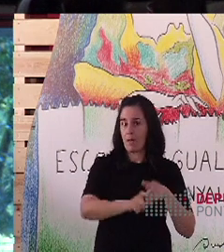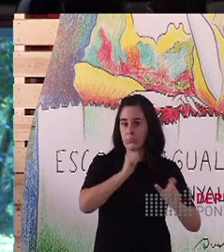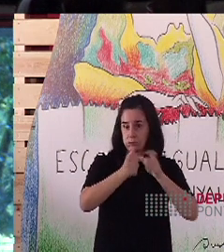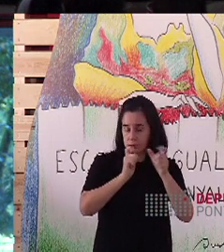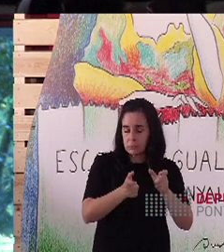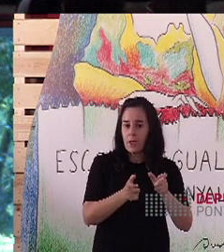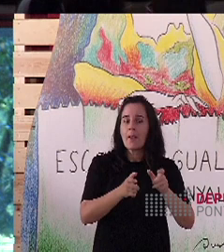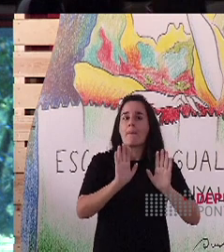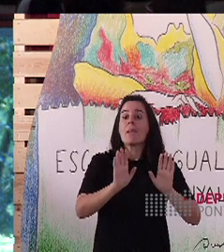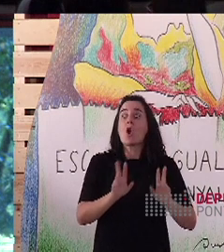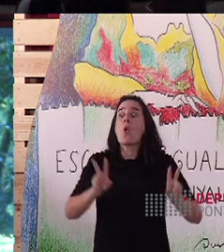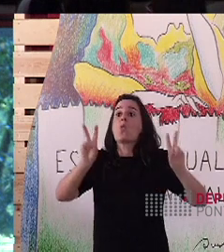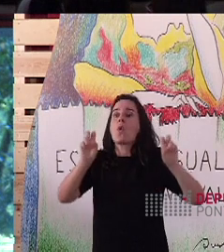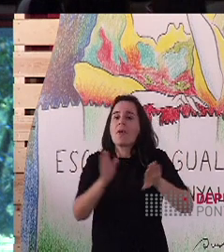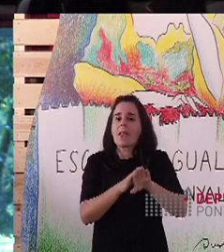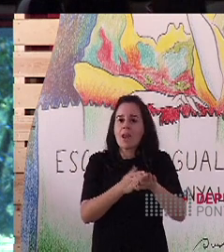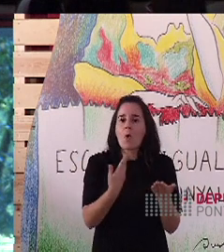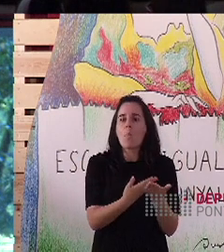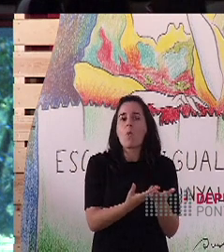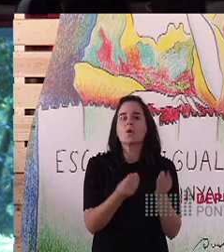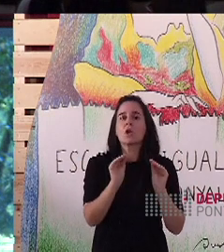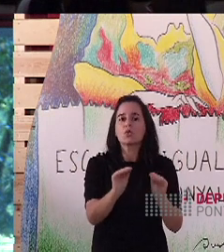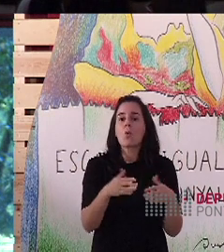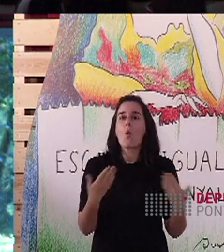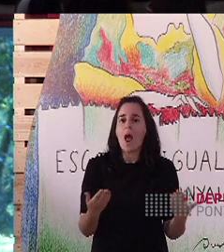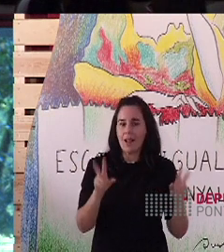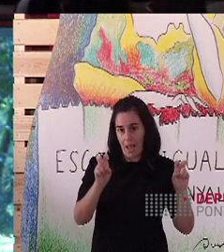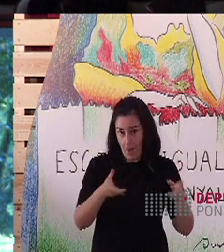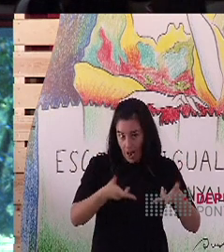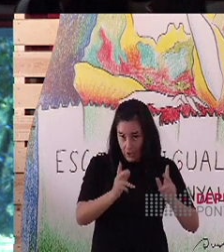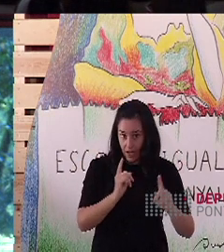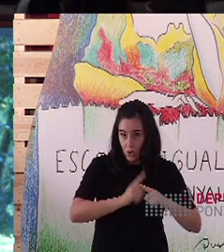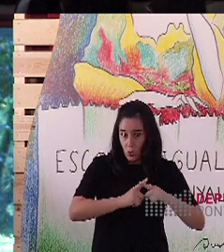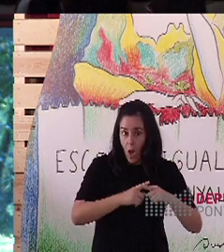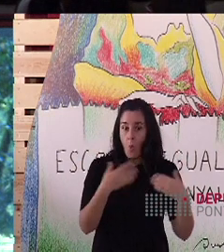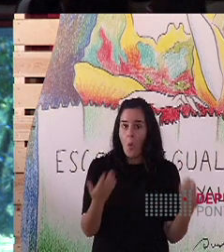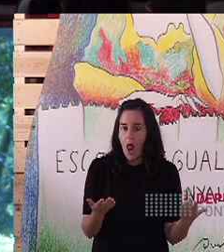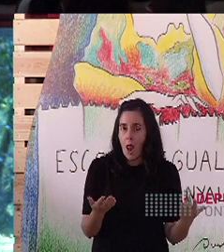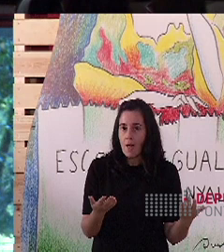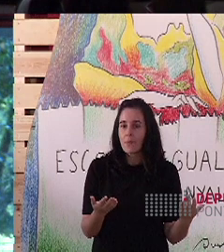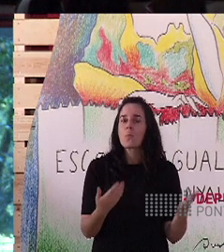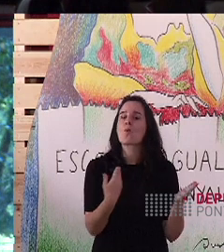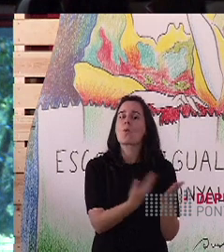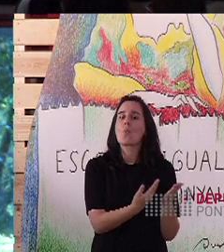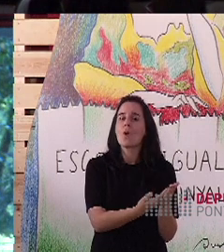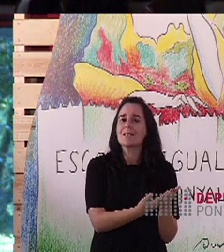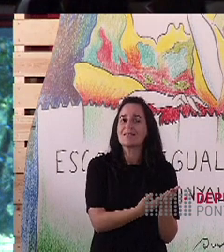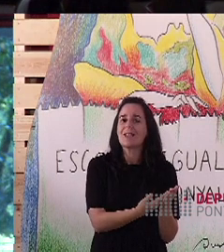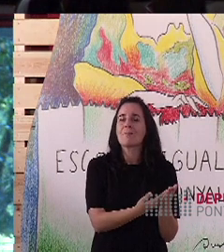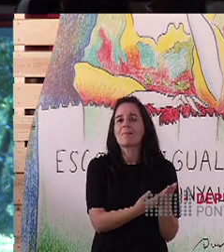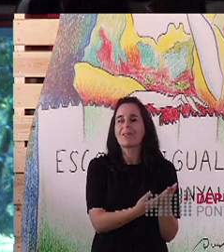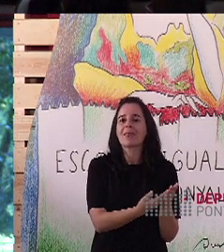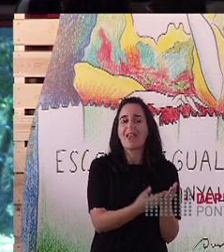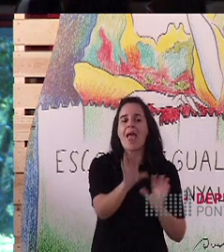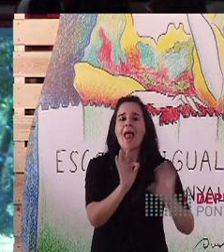nueva izquierda, la propuesta que hizo de libertad sexual, fue una propuesta que la hicieron los varones